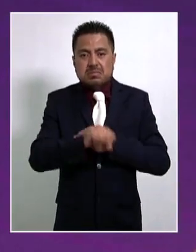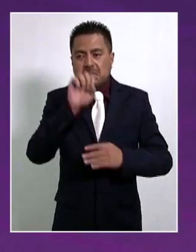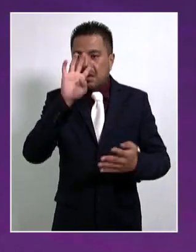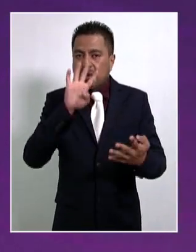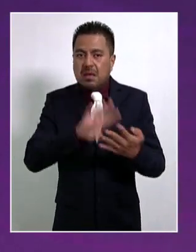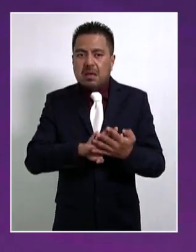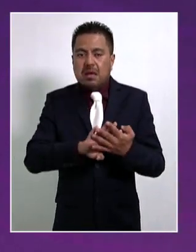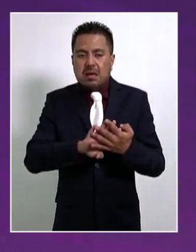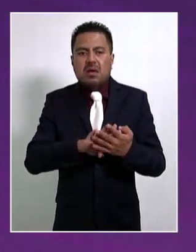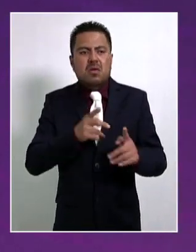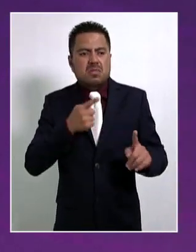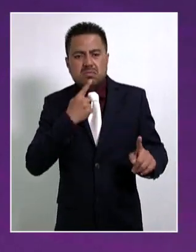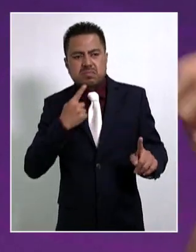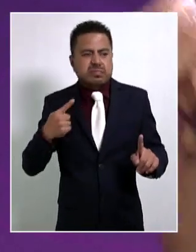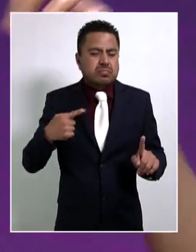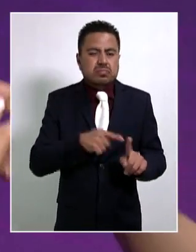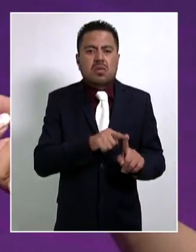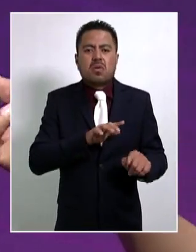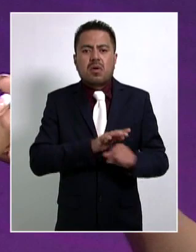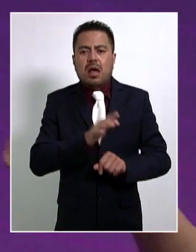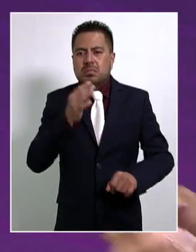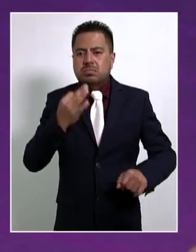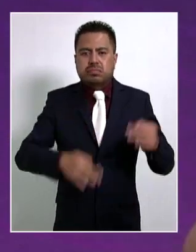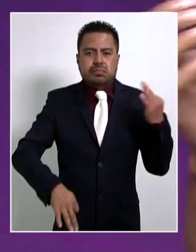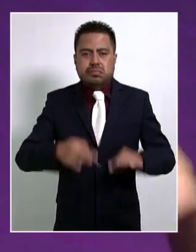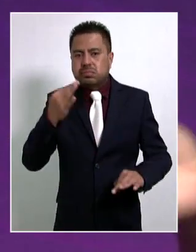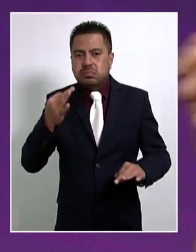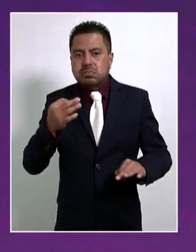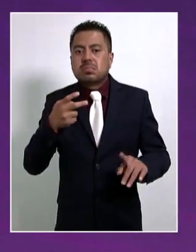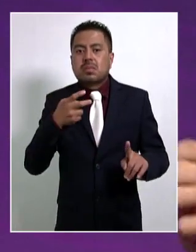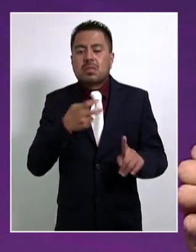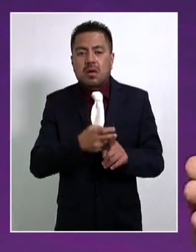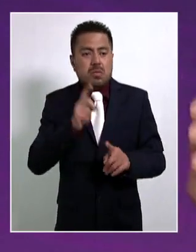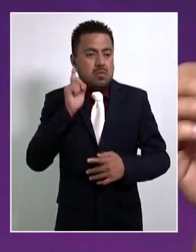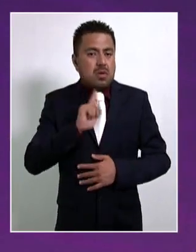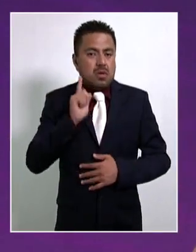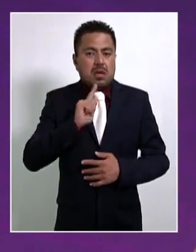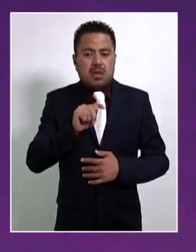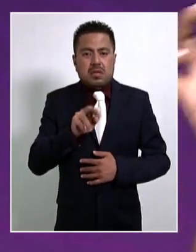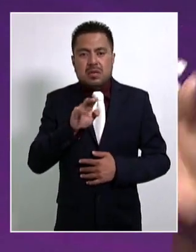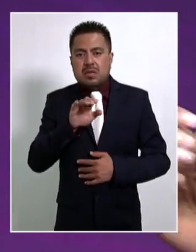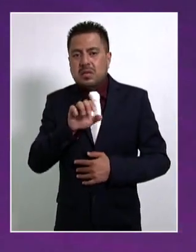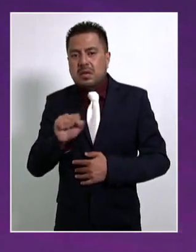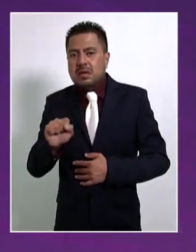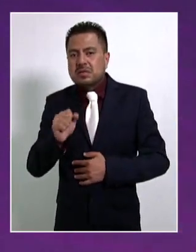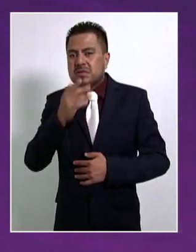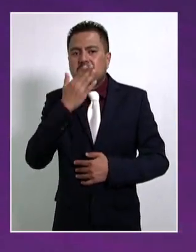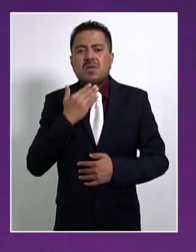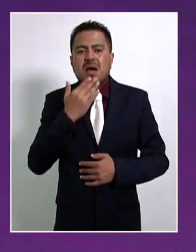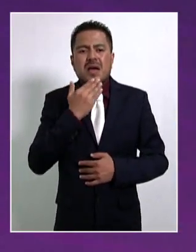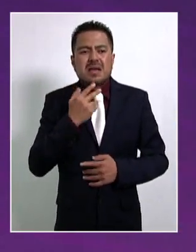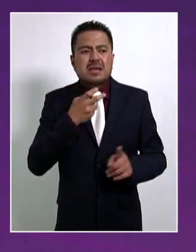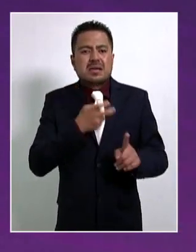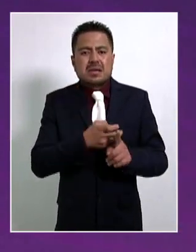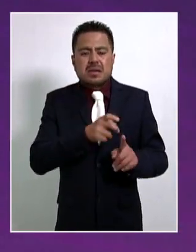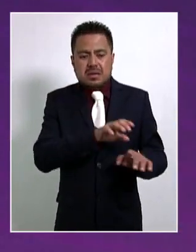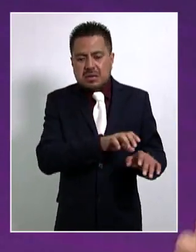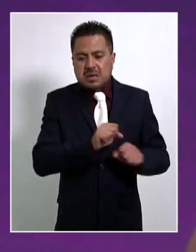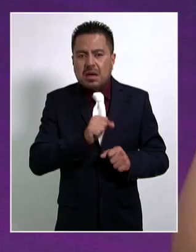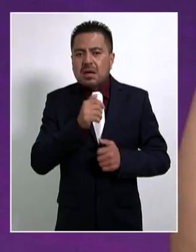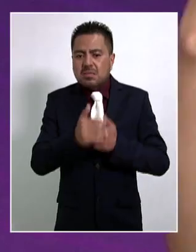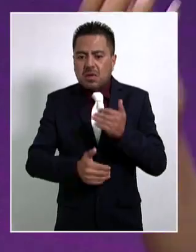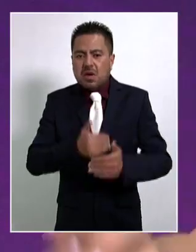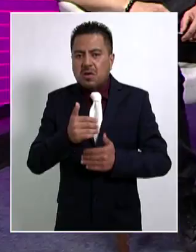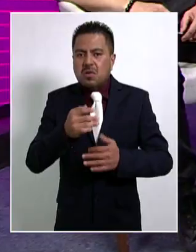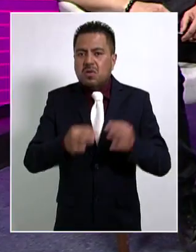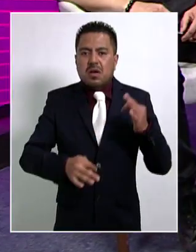cárcel acusada de un delito, ¿no? Y como es una mujer trans, pues ni siquiera se le llevó el debido